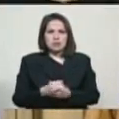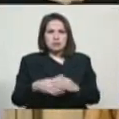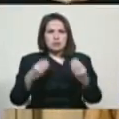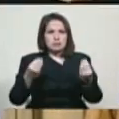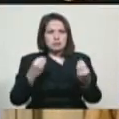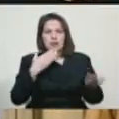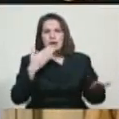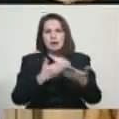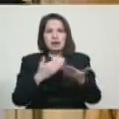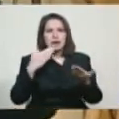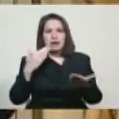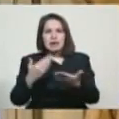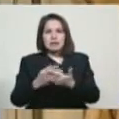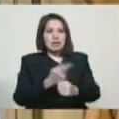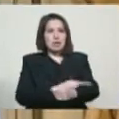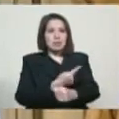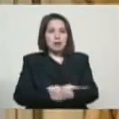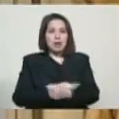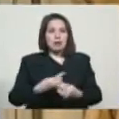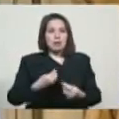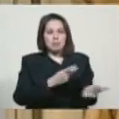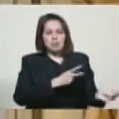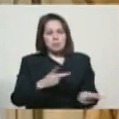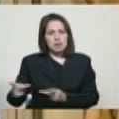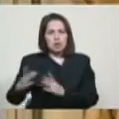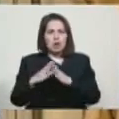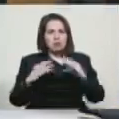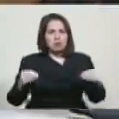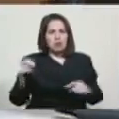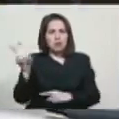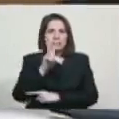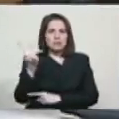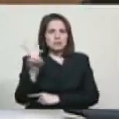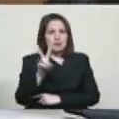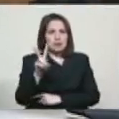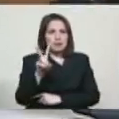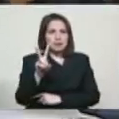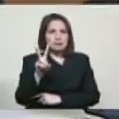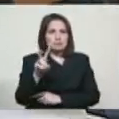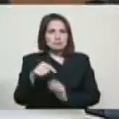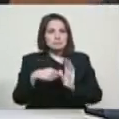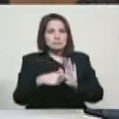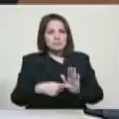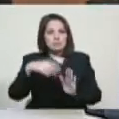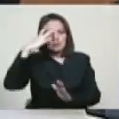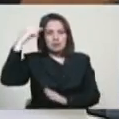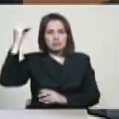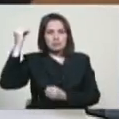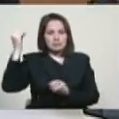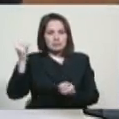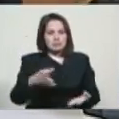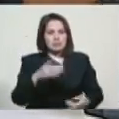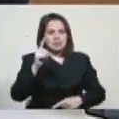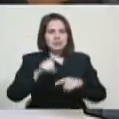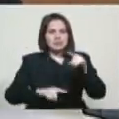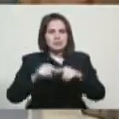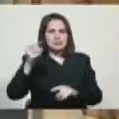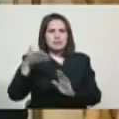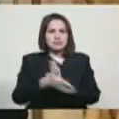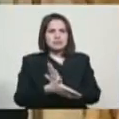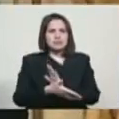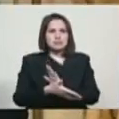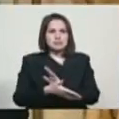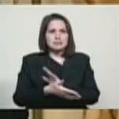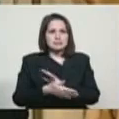Muchas gracias, hermanos. Bienvenidos siempre a su patria. Cuenten con nosotros. Y que Dios bendiga estos esfuerzos maravillosos de